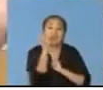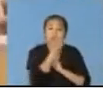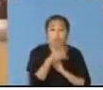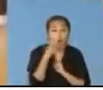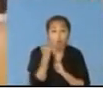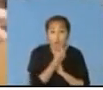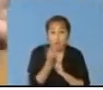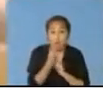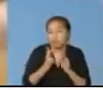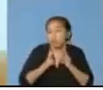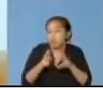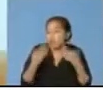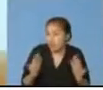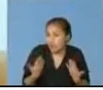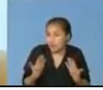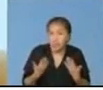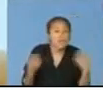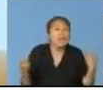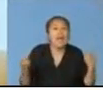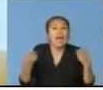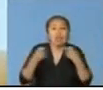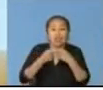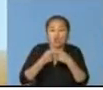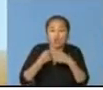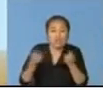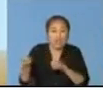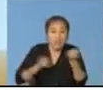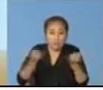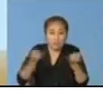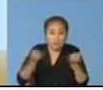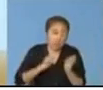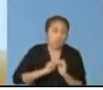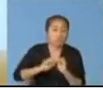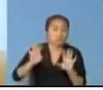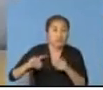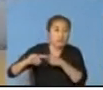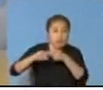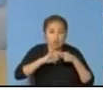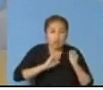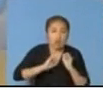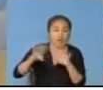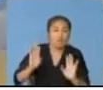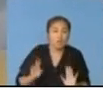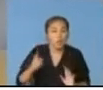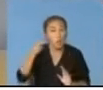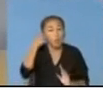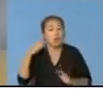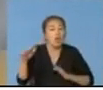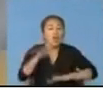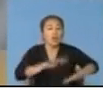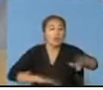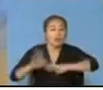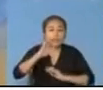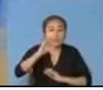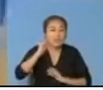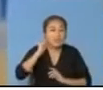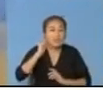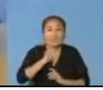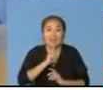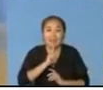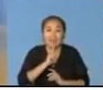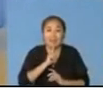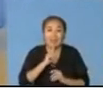adjunto, que dijo concretamente, Camioneros abandona la CGT, fue contundente. Ahora, ¿en qué marco lo dijo? Bueno, en la reestructuración de la CGT y en la